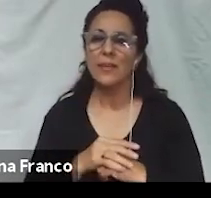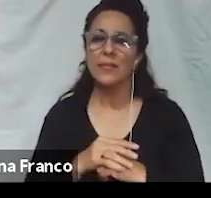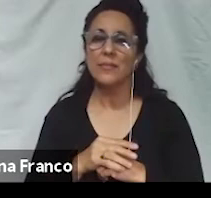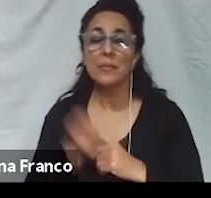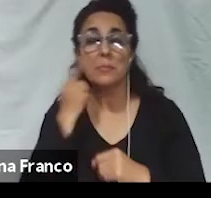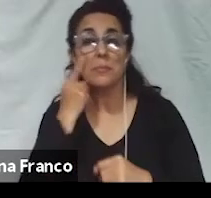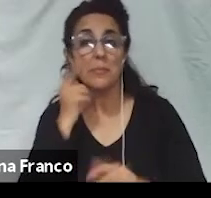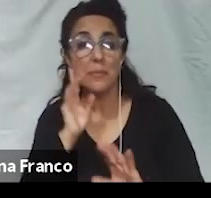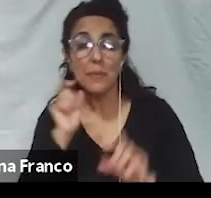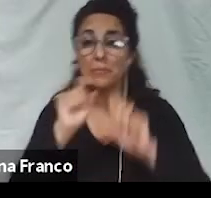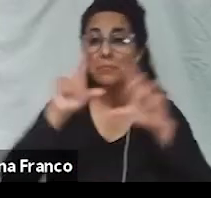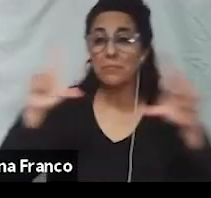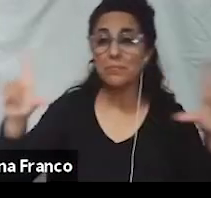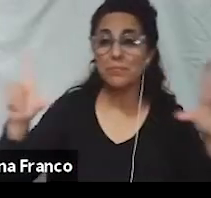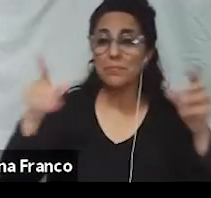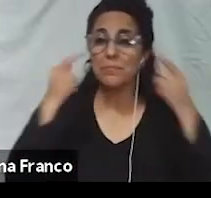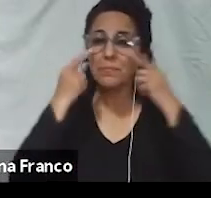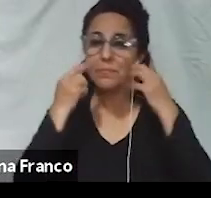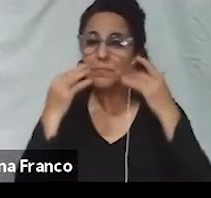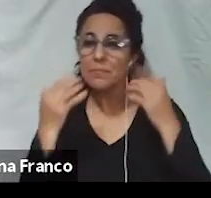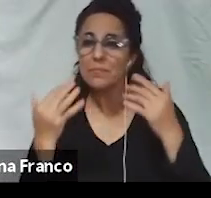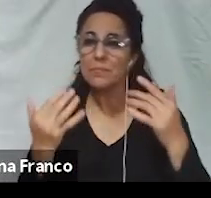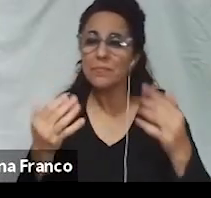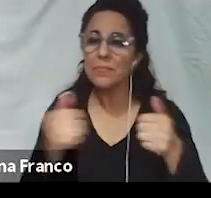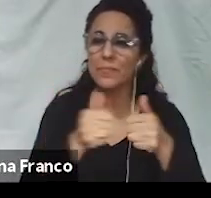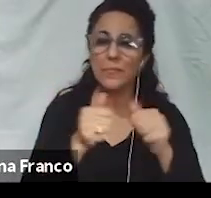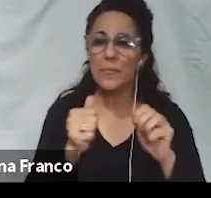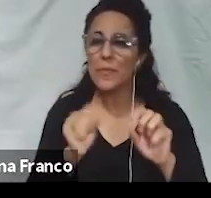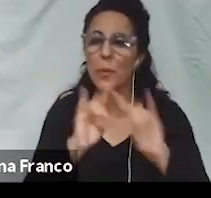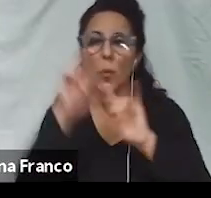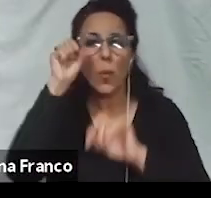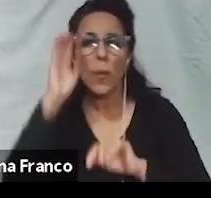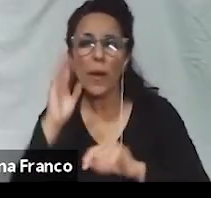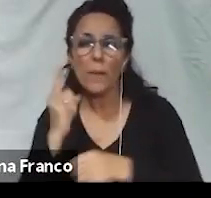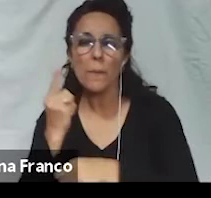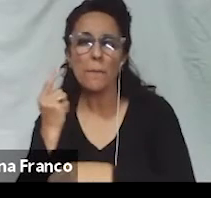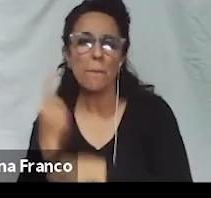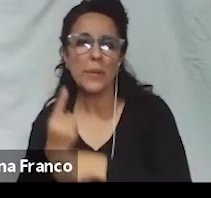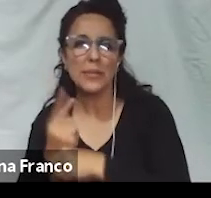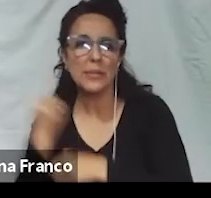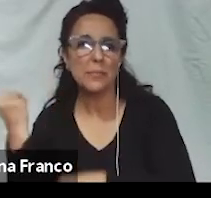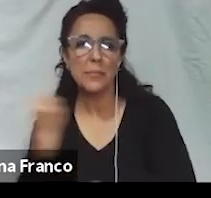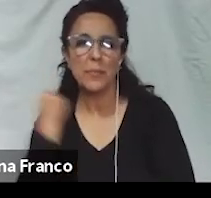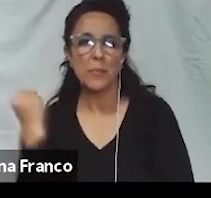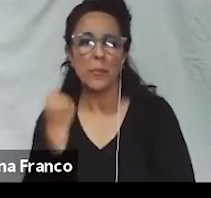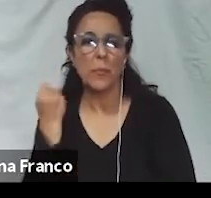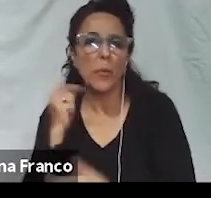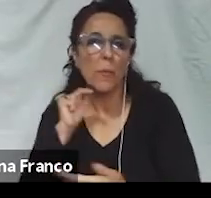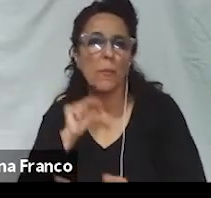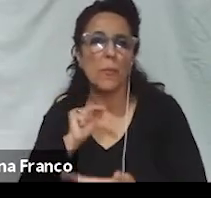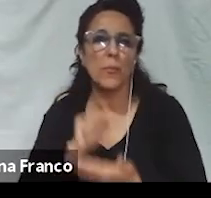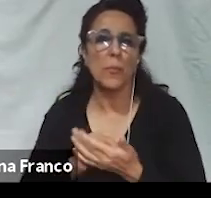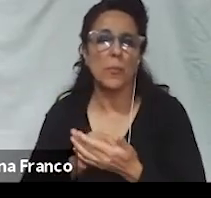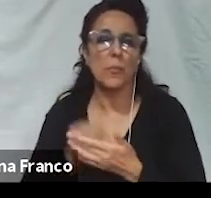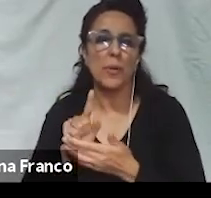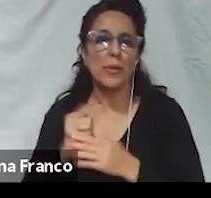ver qué tal se ve. Y lo que tenemos que hacer es explorar las páginas web principales en el primer punto del paso